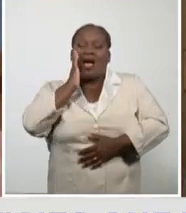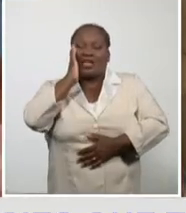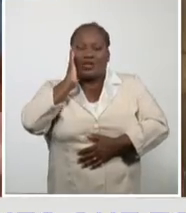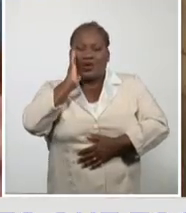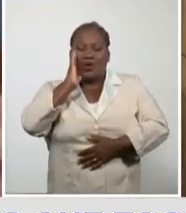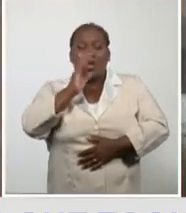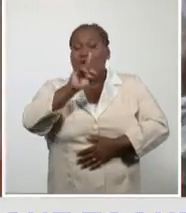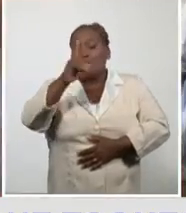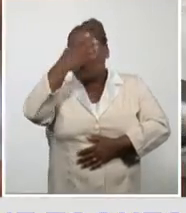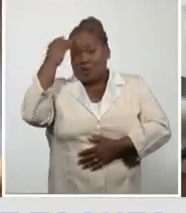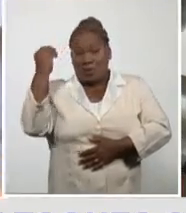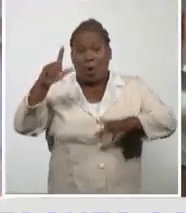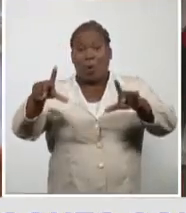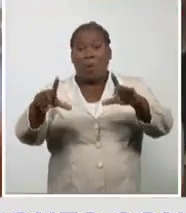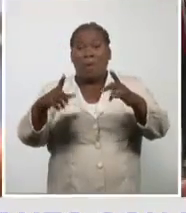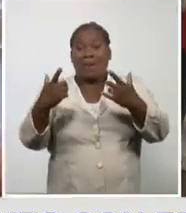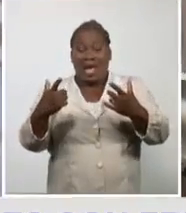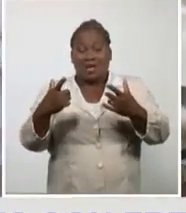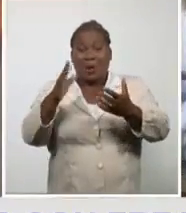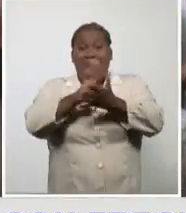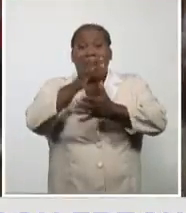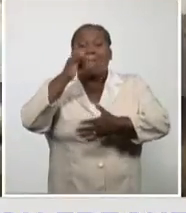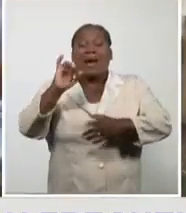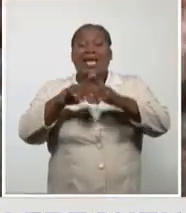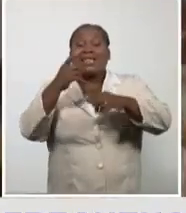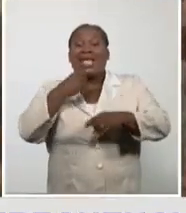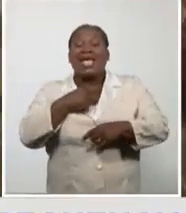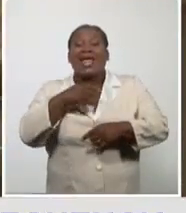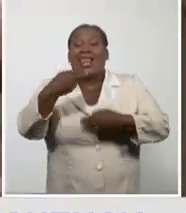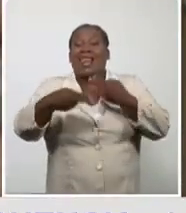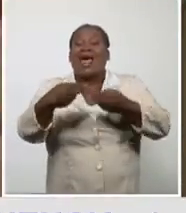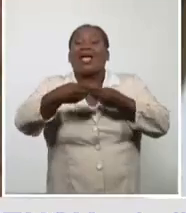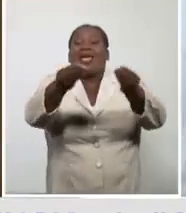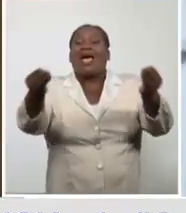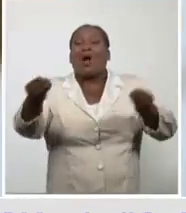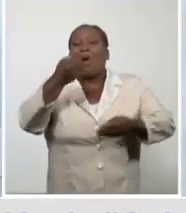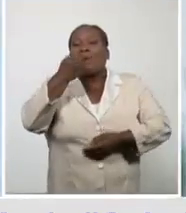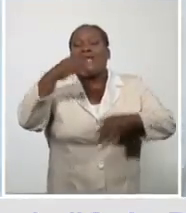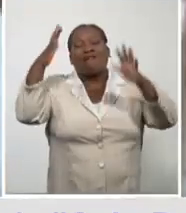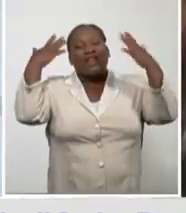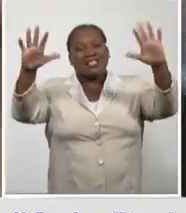olvidó el cumpleaños de Maite, la pantrista.